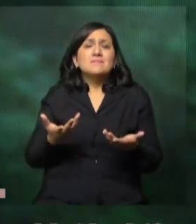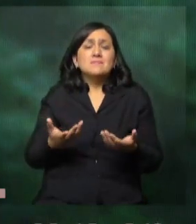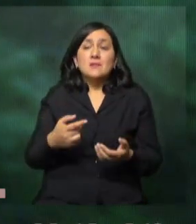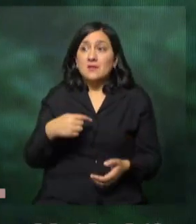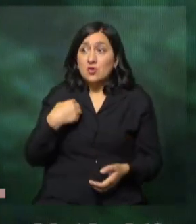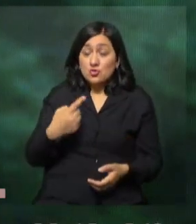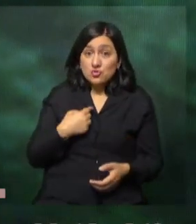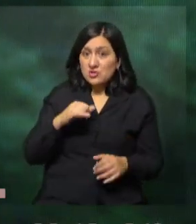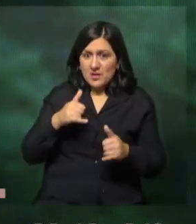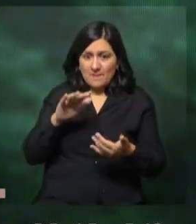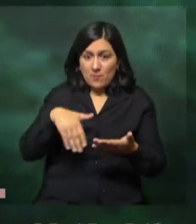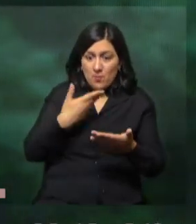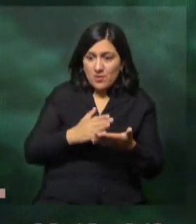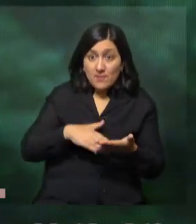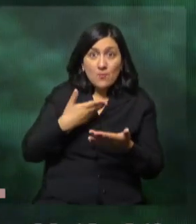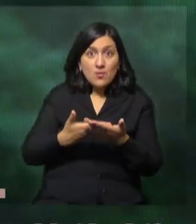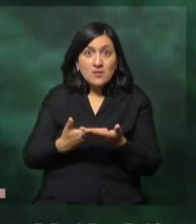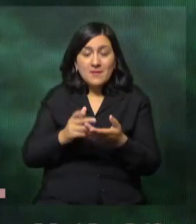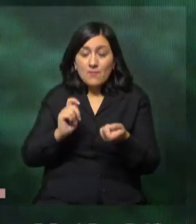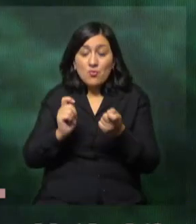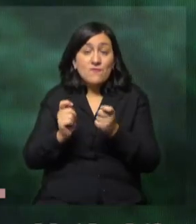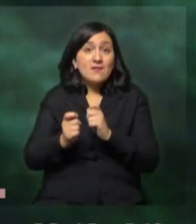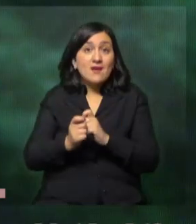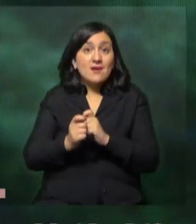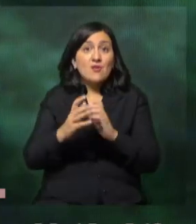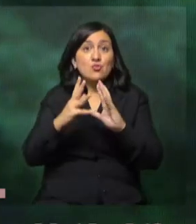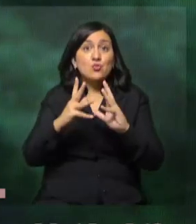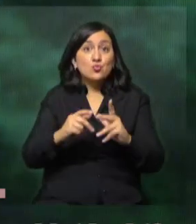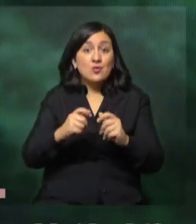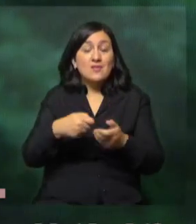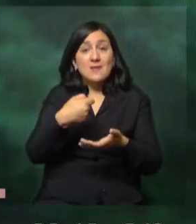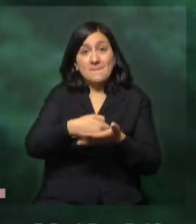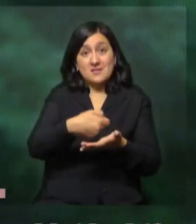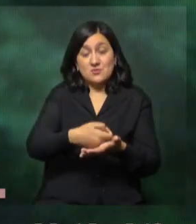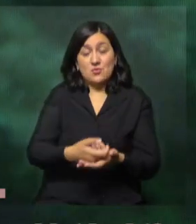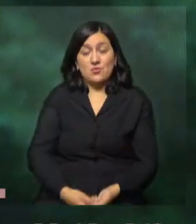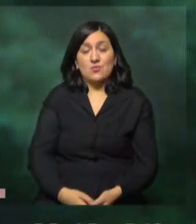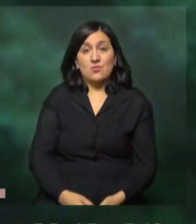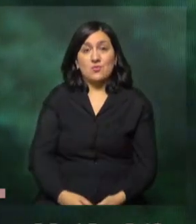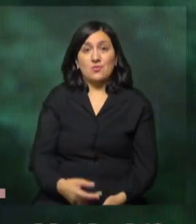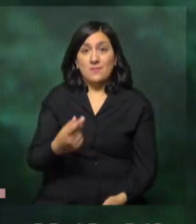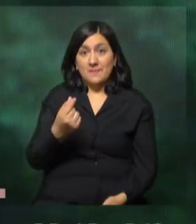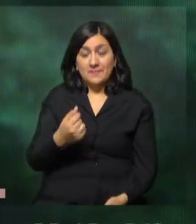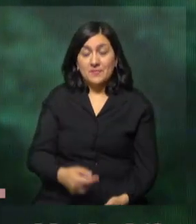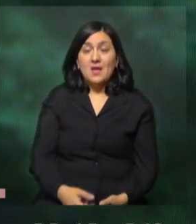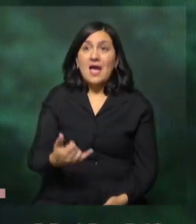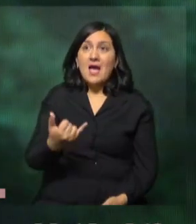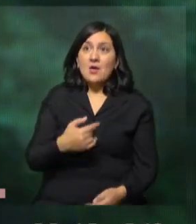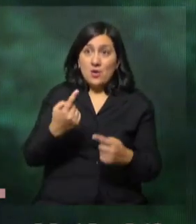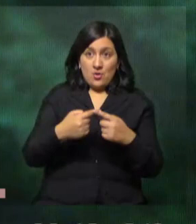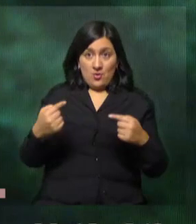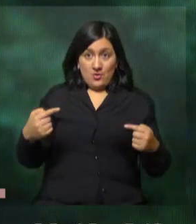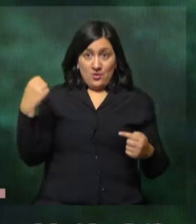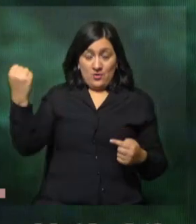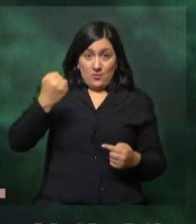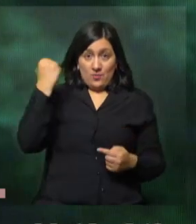hemos realizado propuestas para modificar la estructura tarifaria, esto que estamos hablando. Hay un elemento que es muy